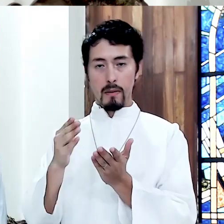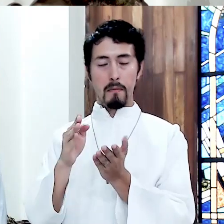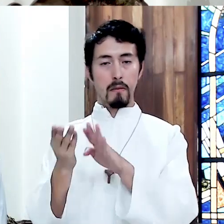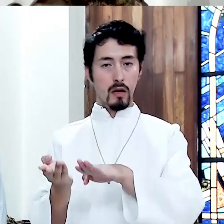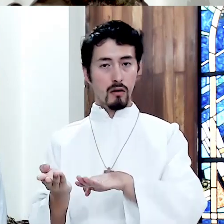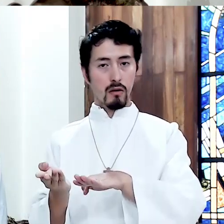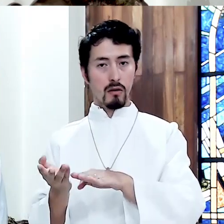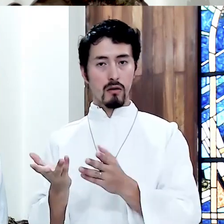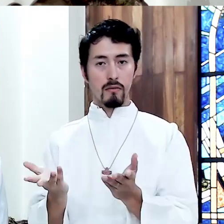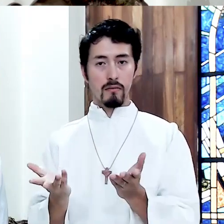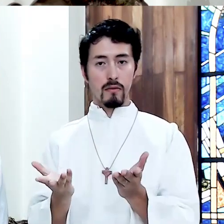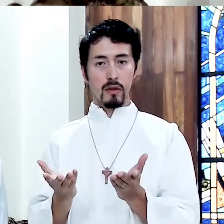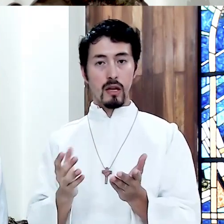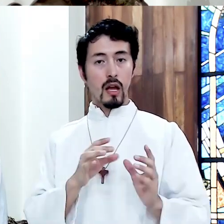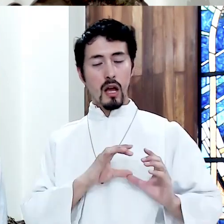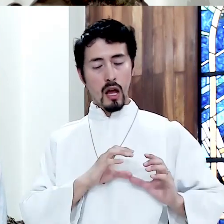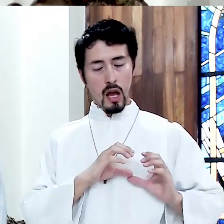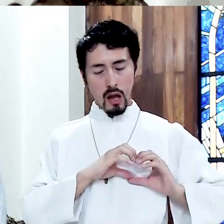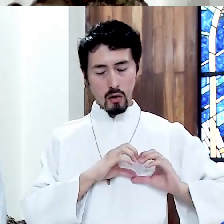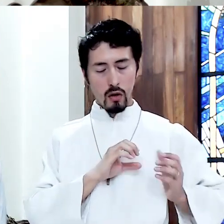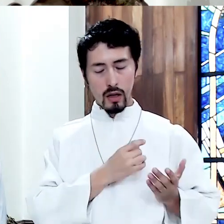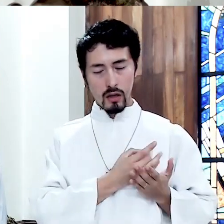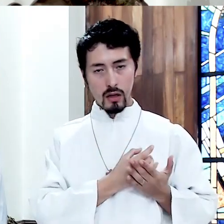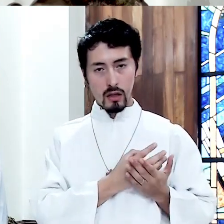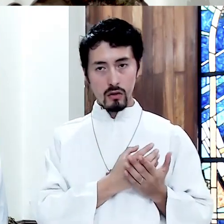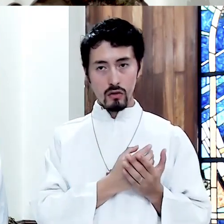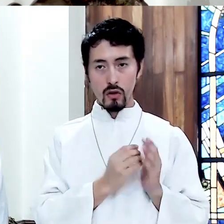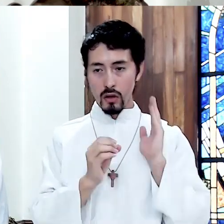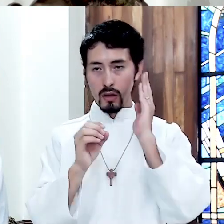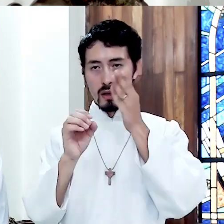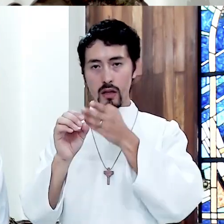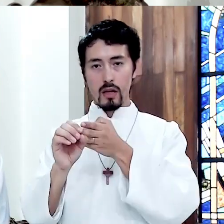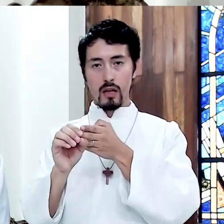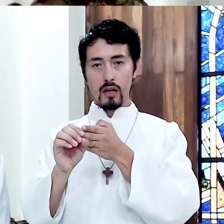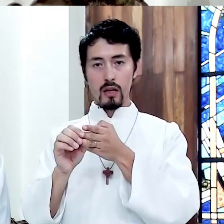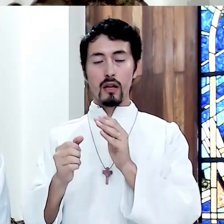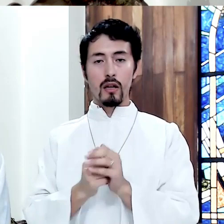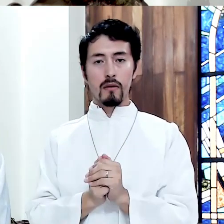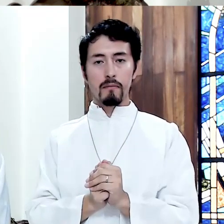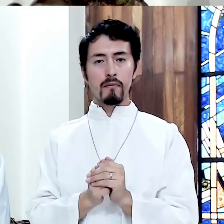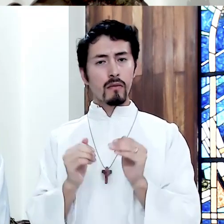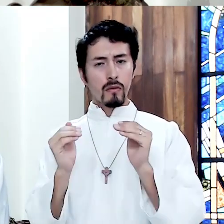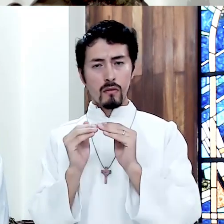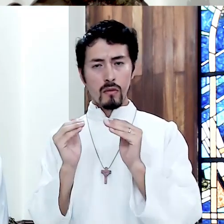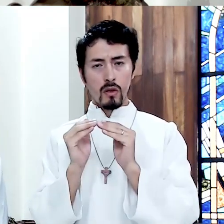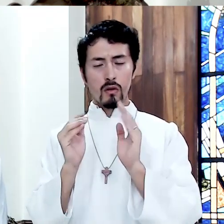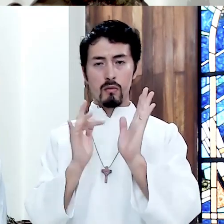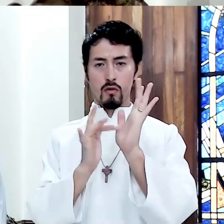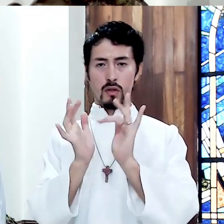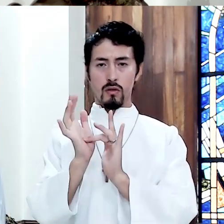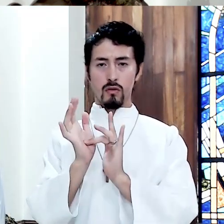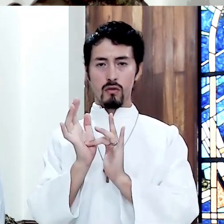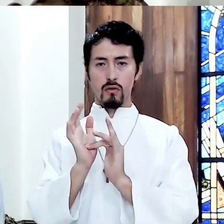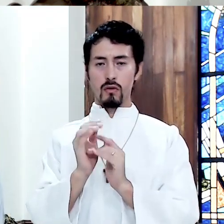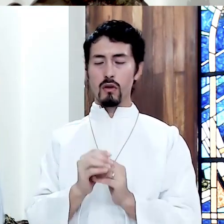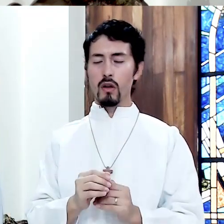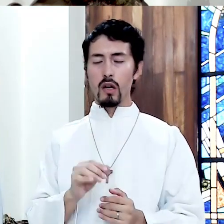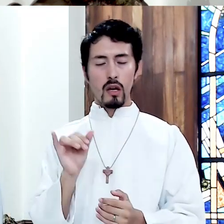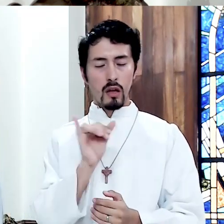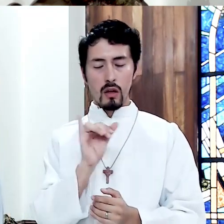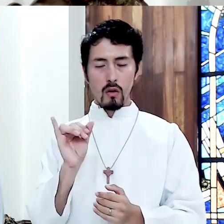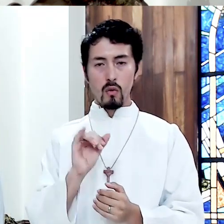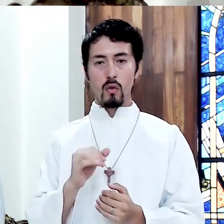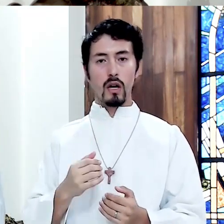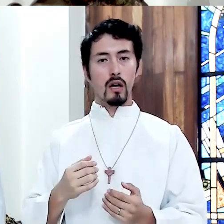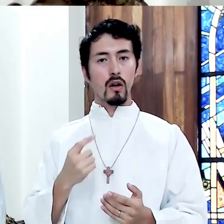corazón. Pues eso es lo que vive también Jesús. Es profundamente humano.